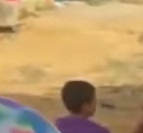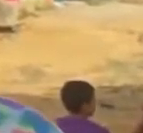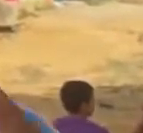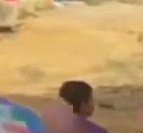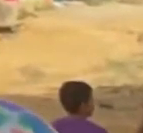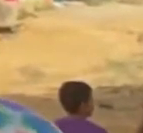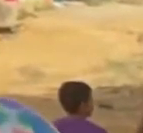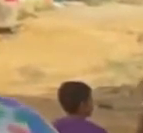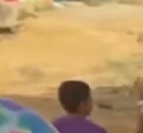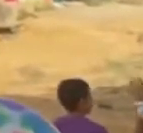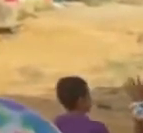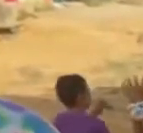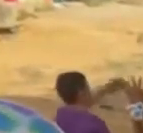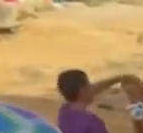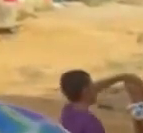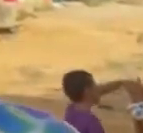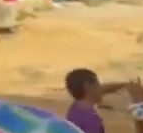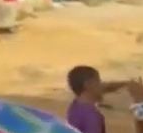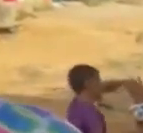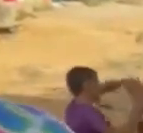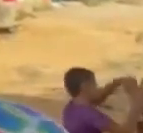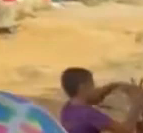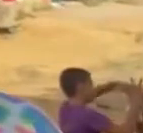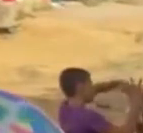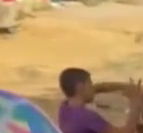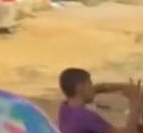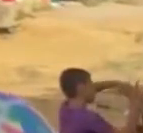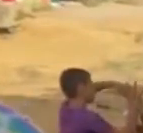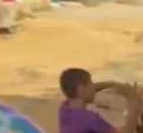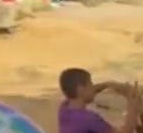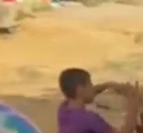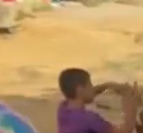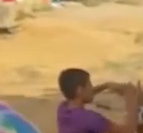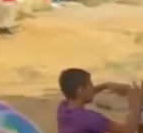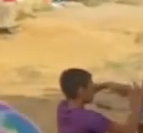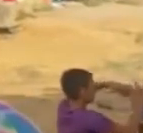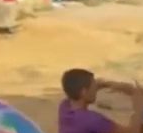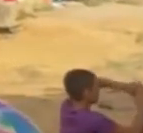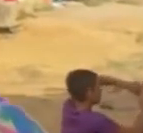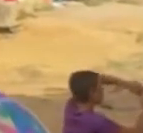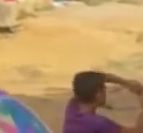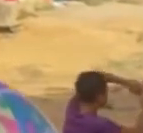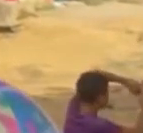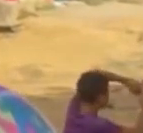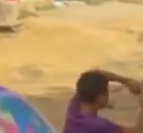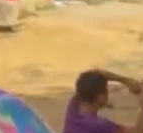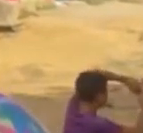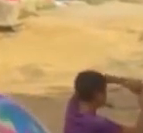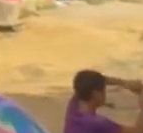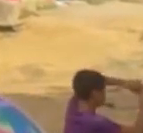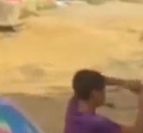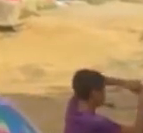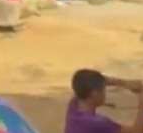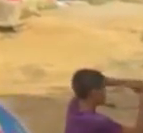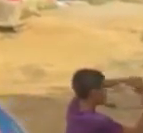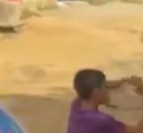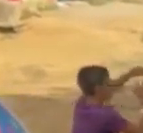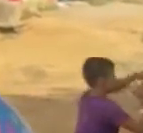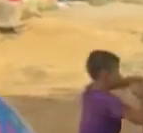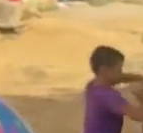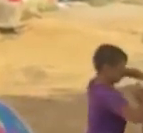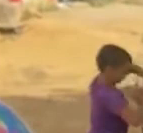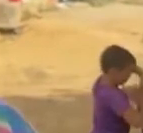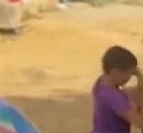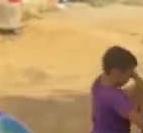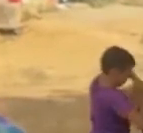una entidad privada, o sea, Innovar. Era una entidad privada y pues lo habían cerrado y pues, como le digo, agradecidos con Dios y